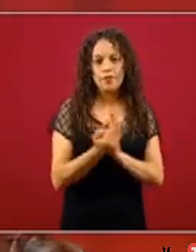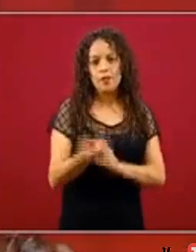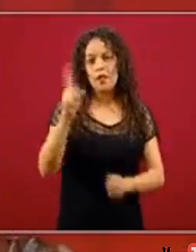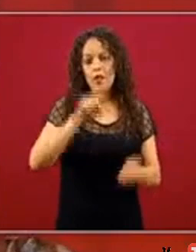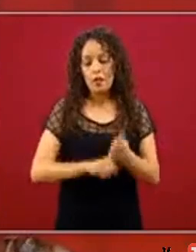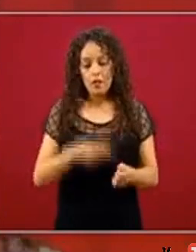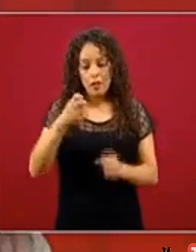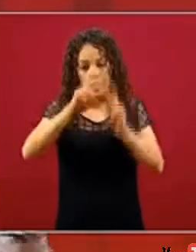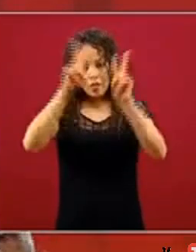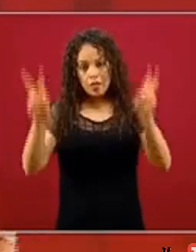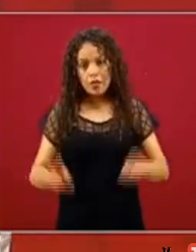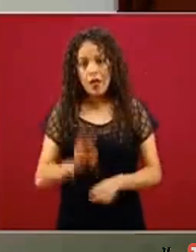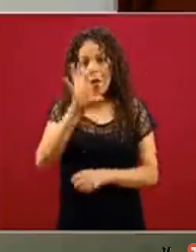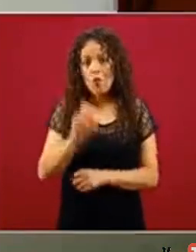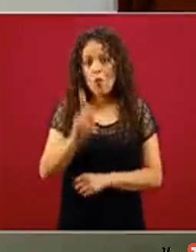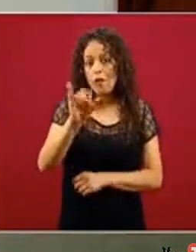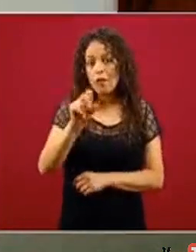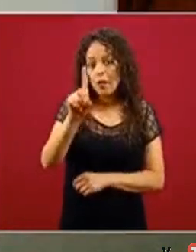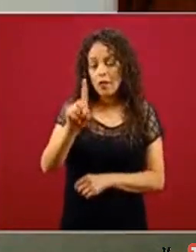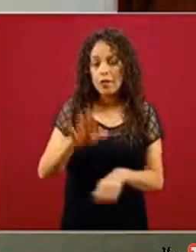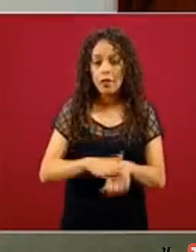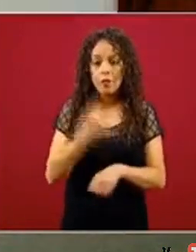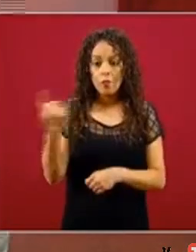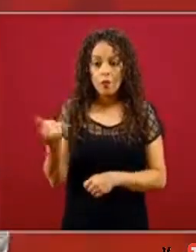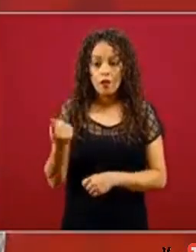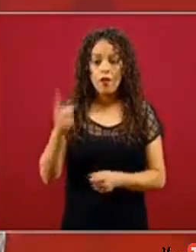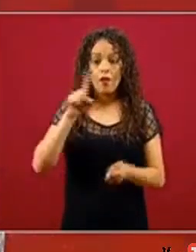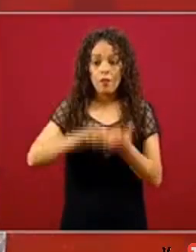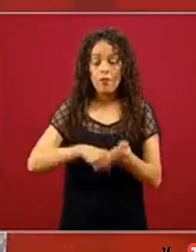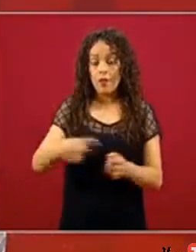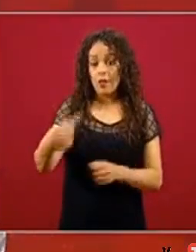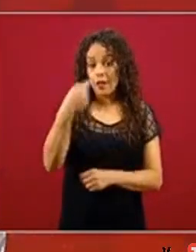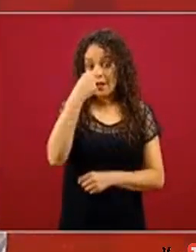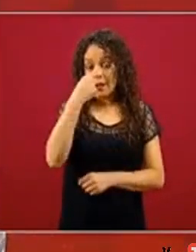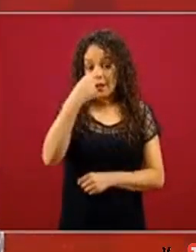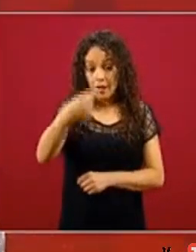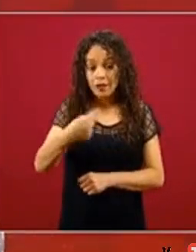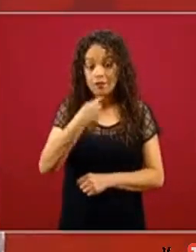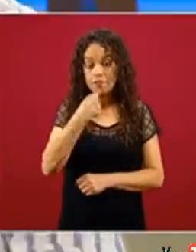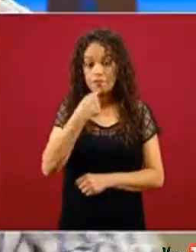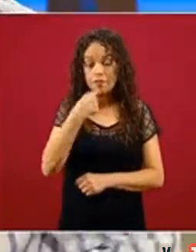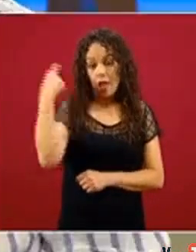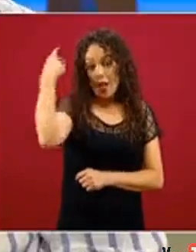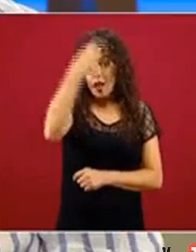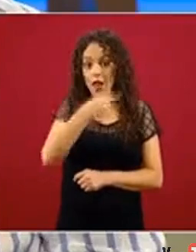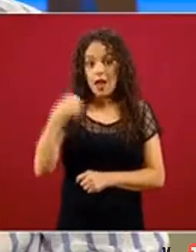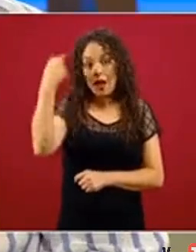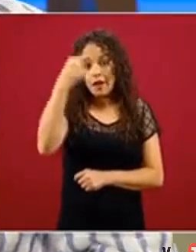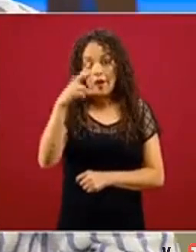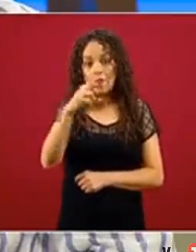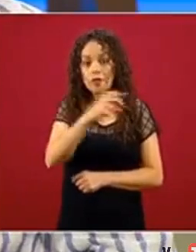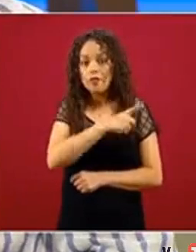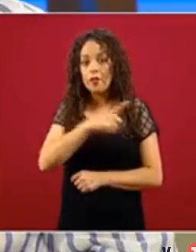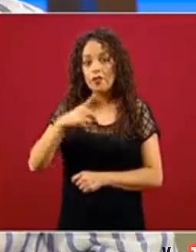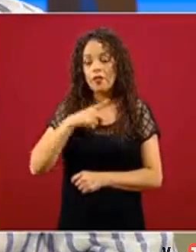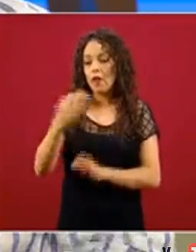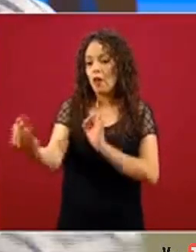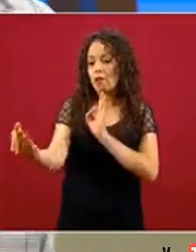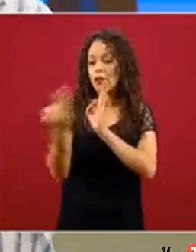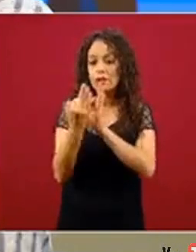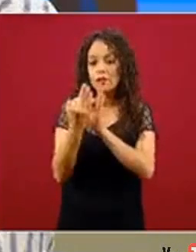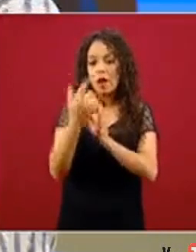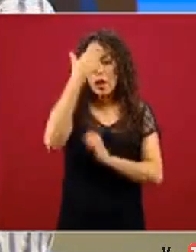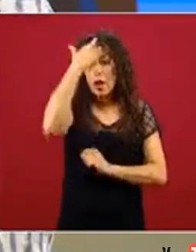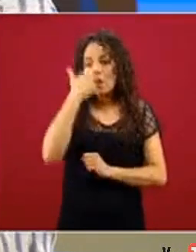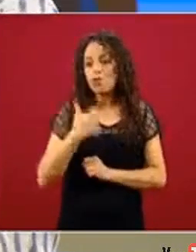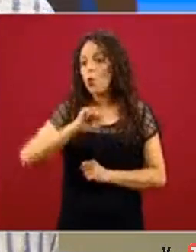viviendo, implica que la vía respiratoria, su nariz, su boca, su cara, no esté cerca de la cara de otra persona. Que estén,